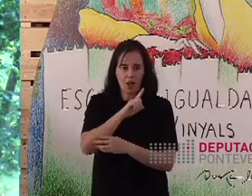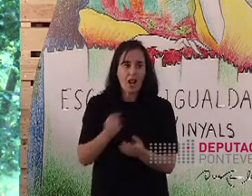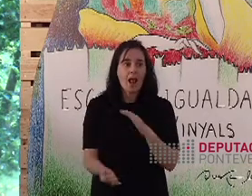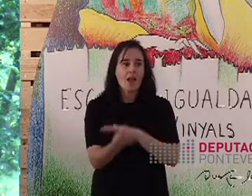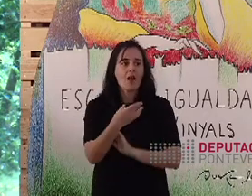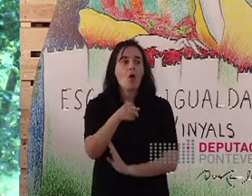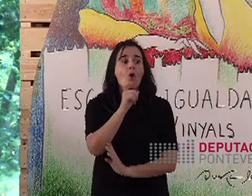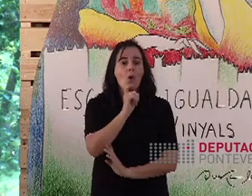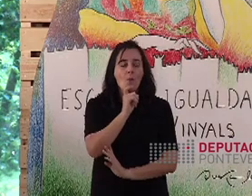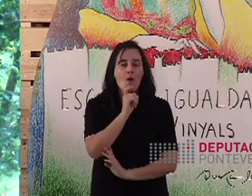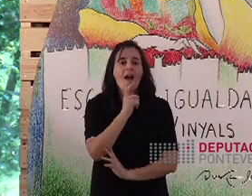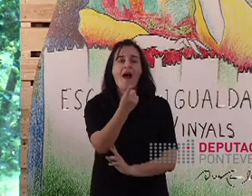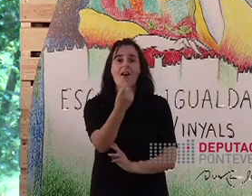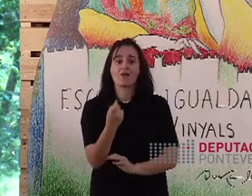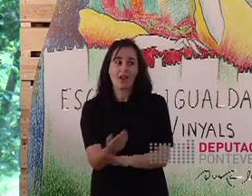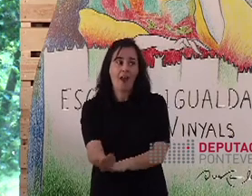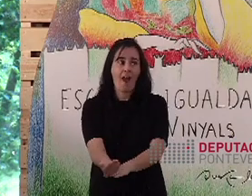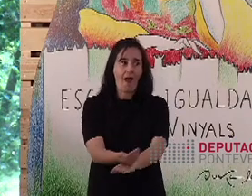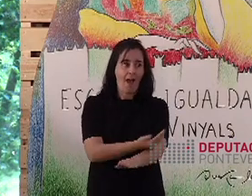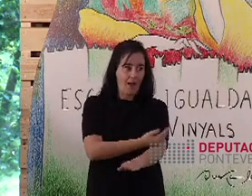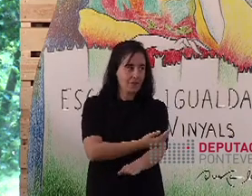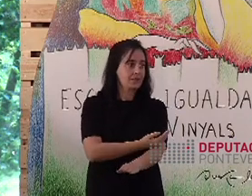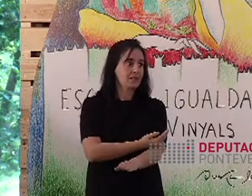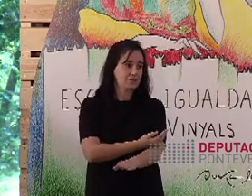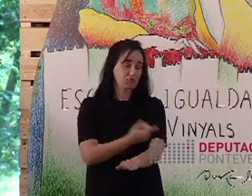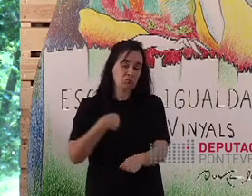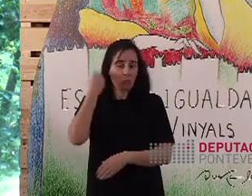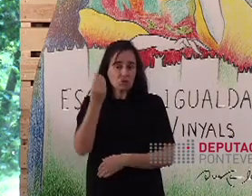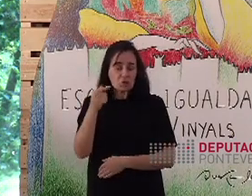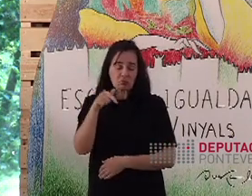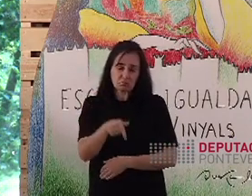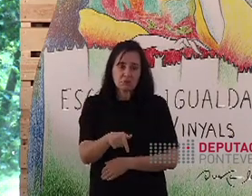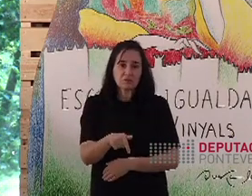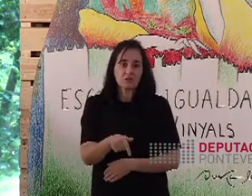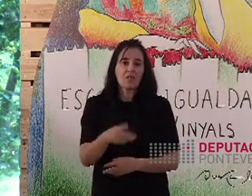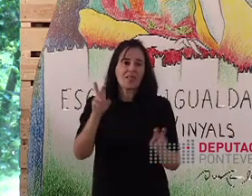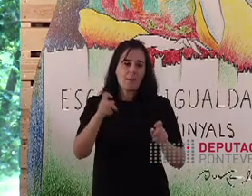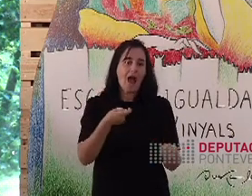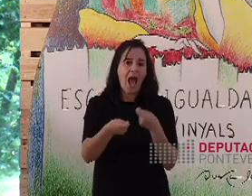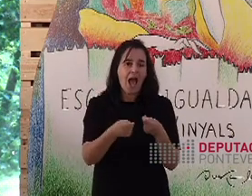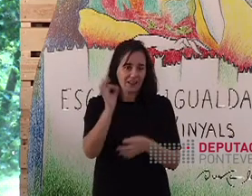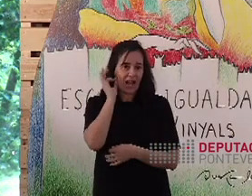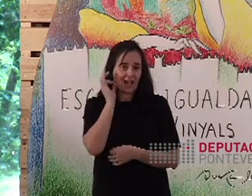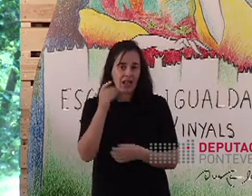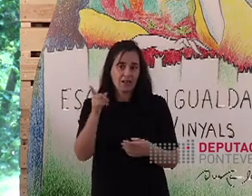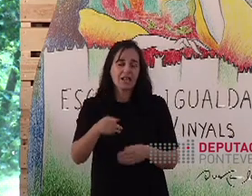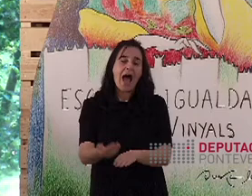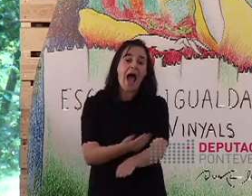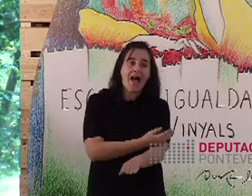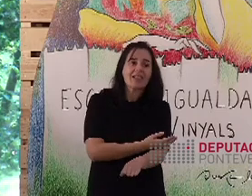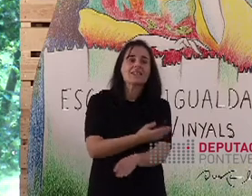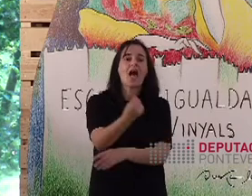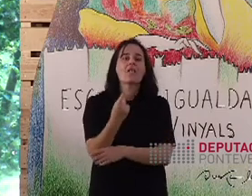pois se podría estar apuntando, que é o que penso que pode estar pasando co tema da trata, que simplemente se